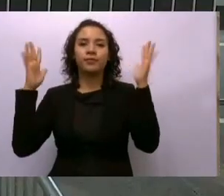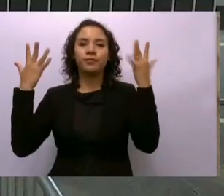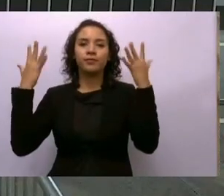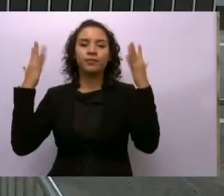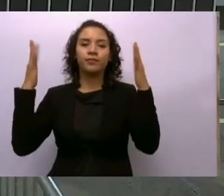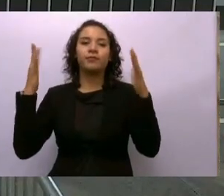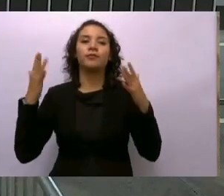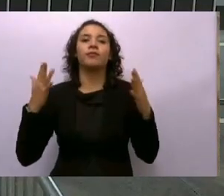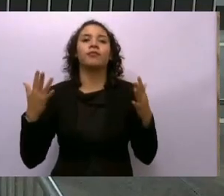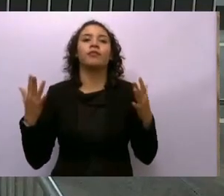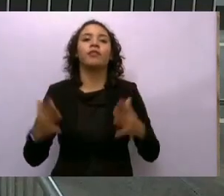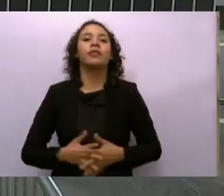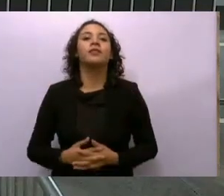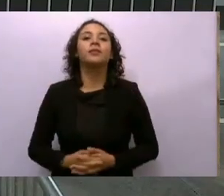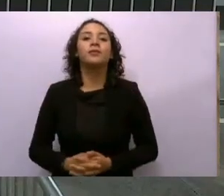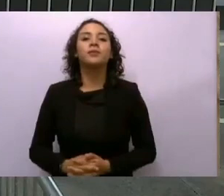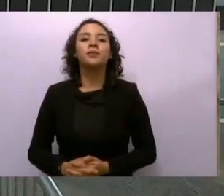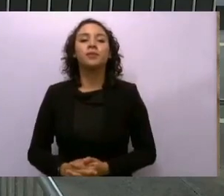aunque no es cardiólogo.